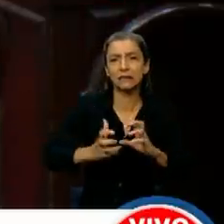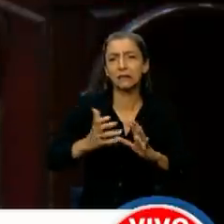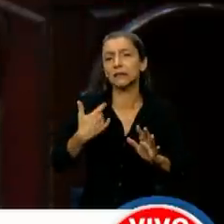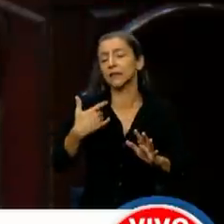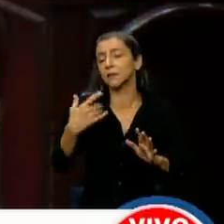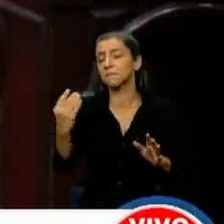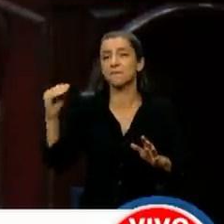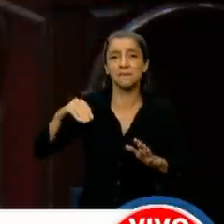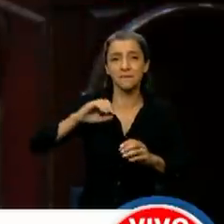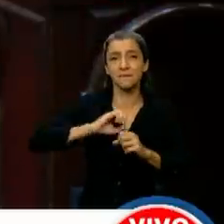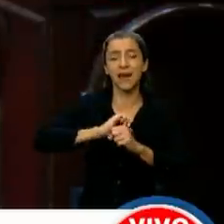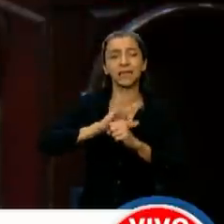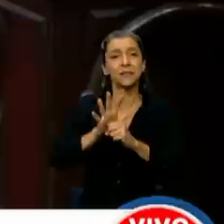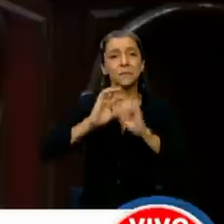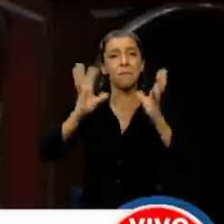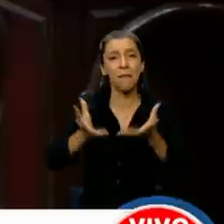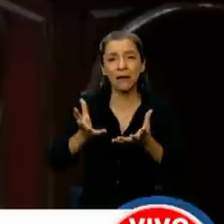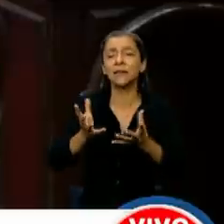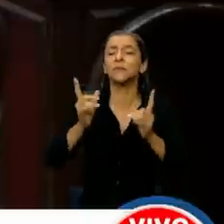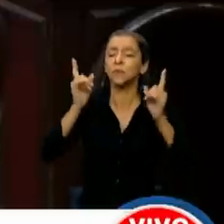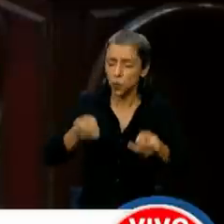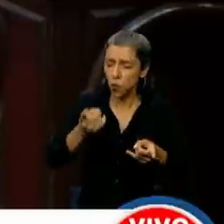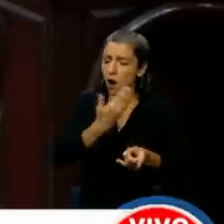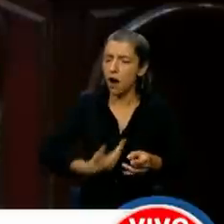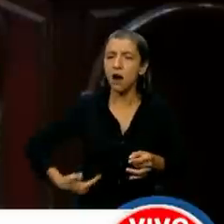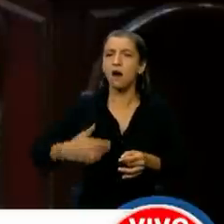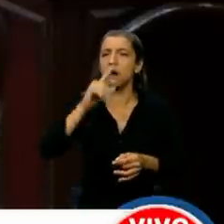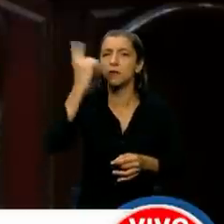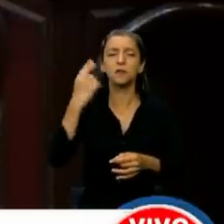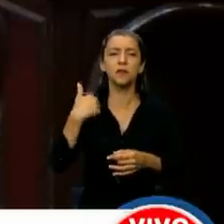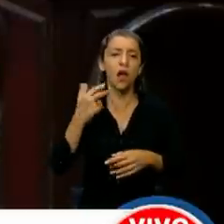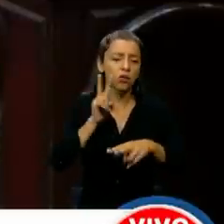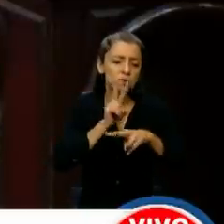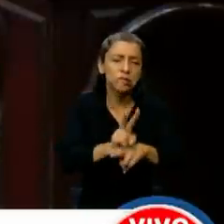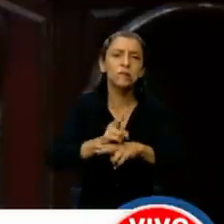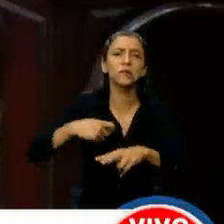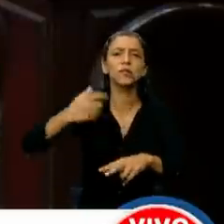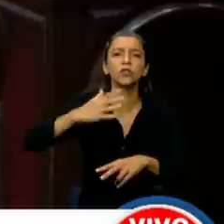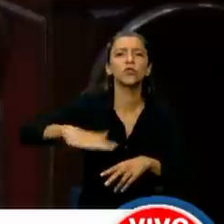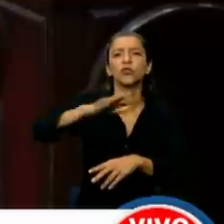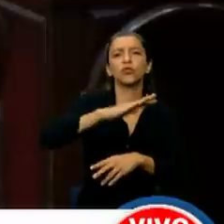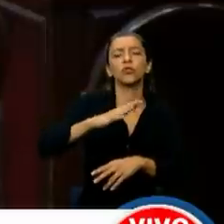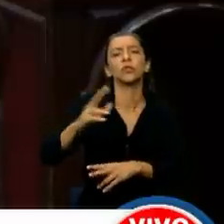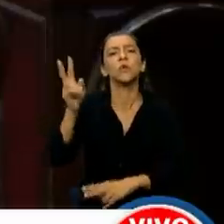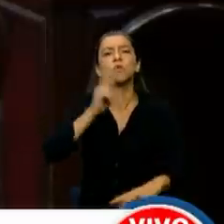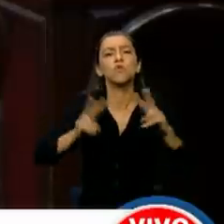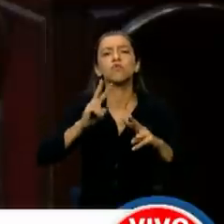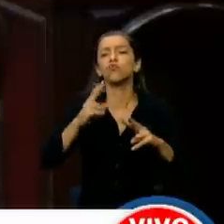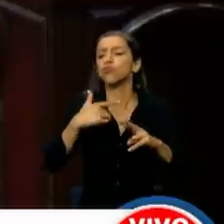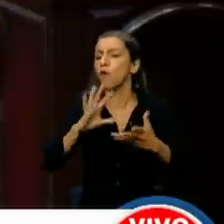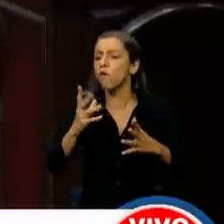no solo fue al rescate de millones de compatriotas que se encontraban por fuera de todo el sistema de seguridad social